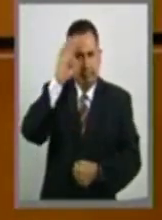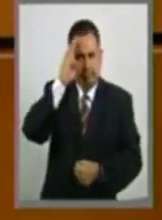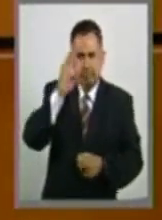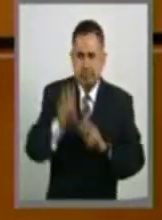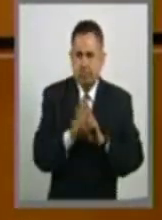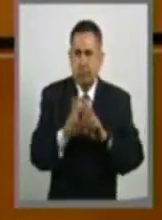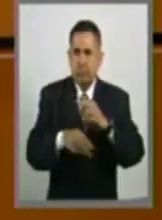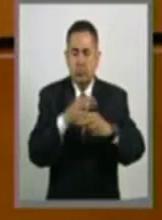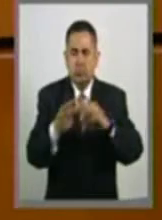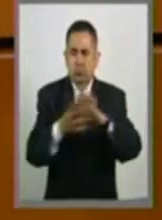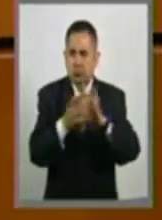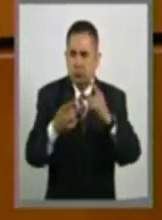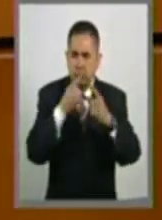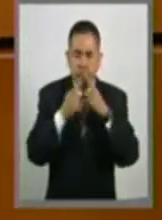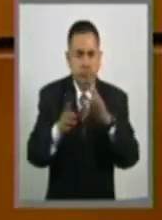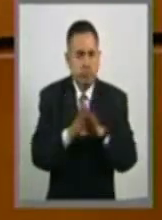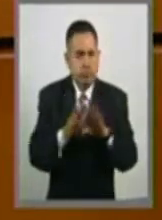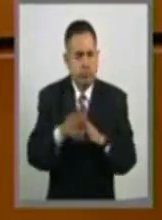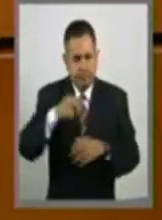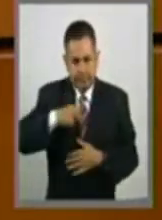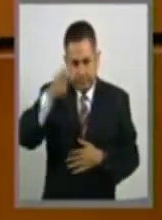índices de prevalencia en México,